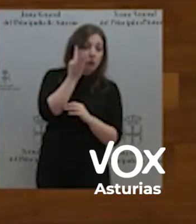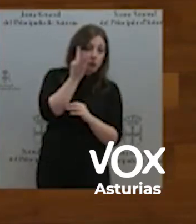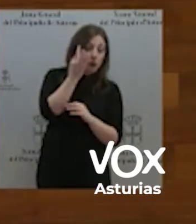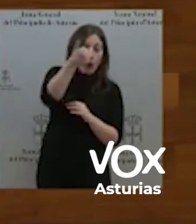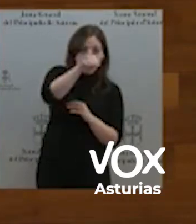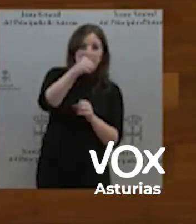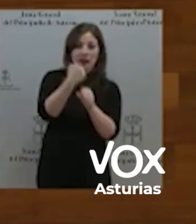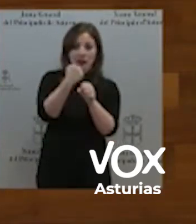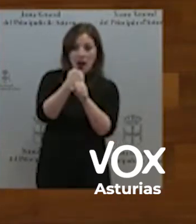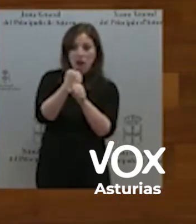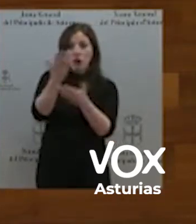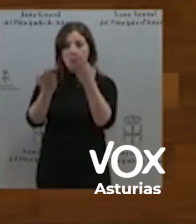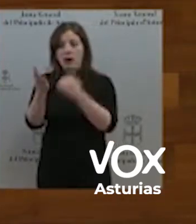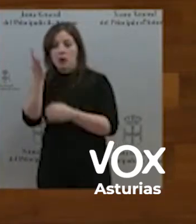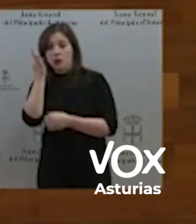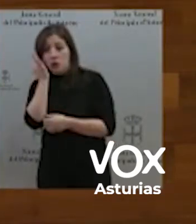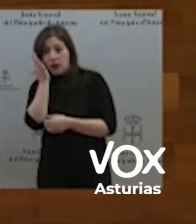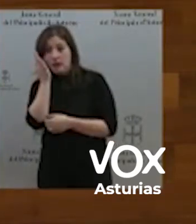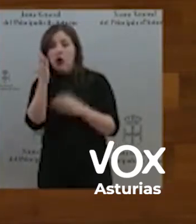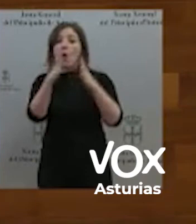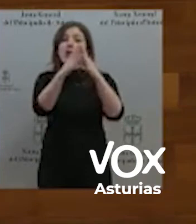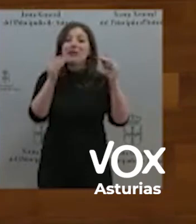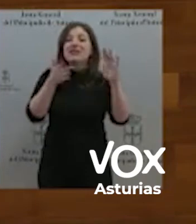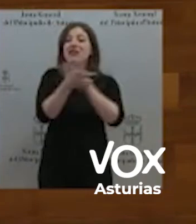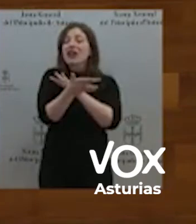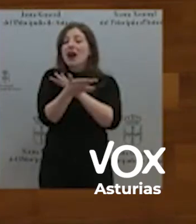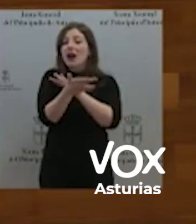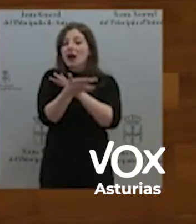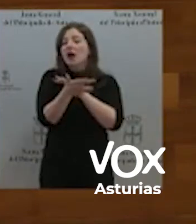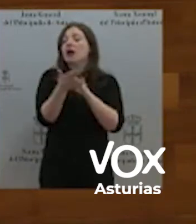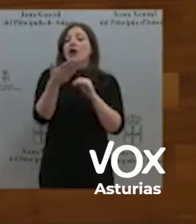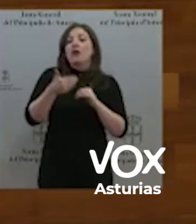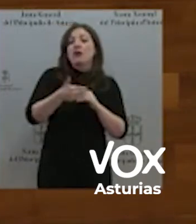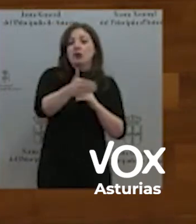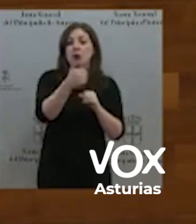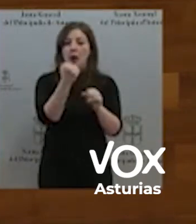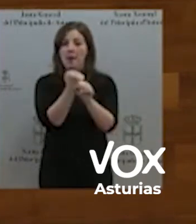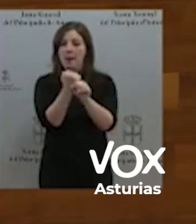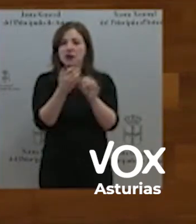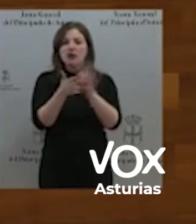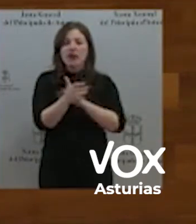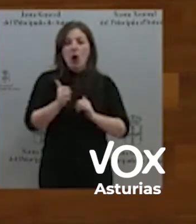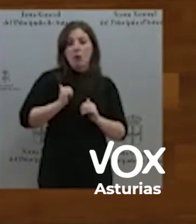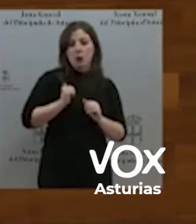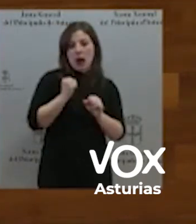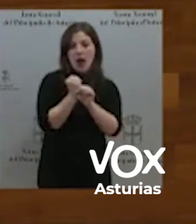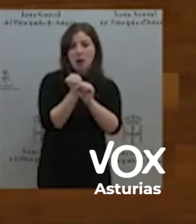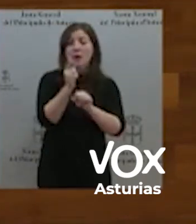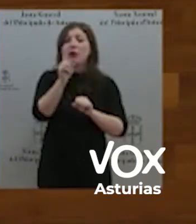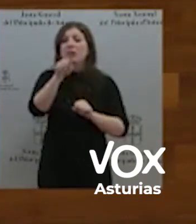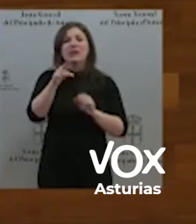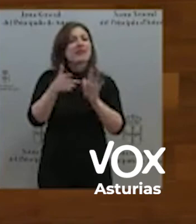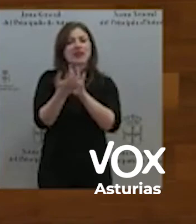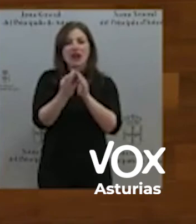formación, es futuro, es empleo, son oportunidades laborales, pero sobre todo es igualdad. La igualdad real se